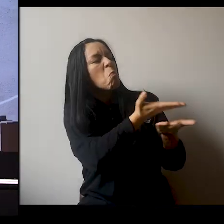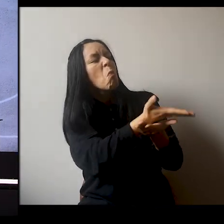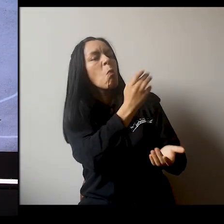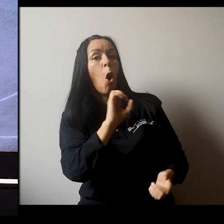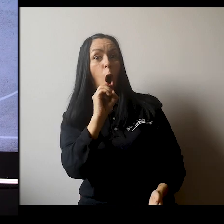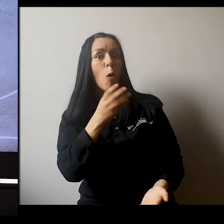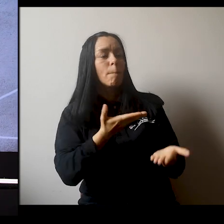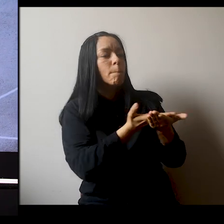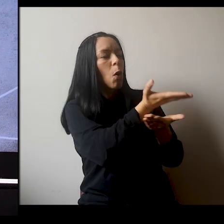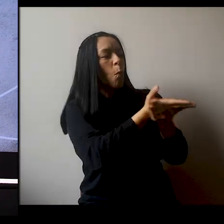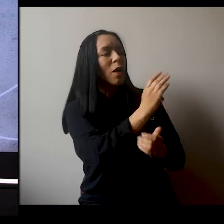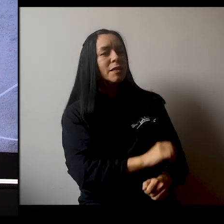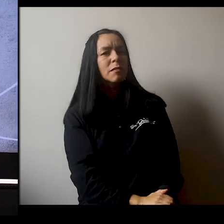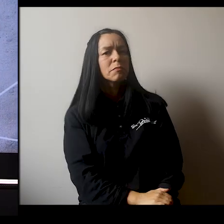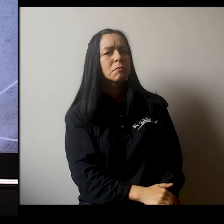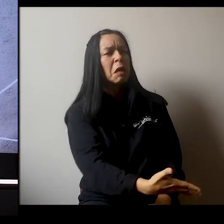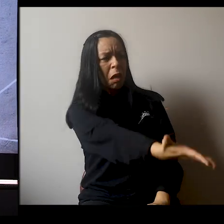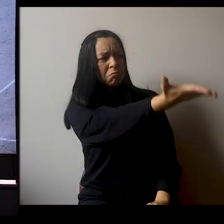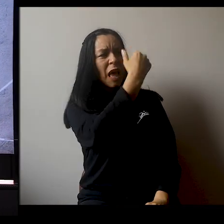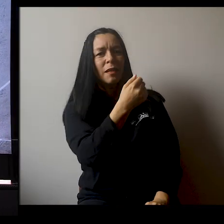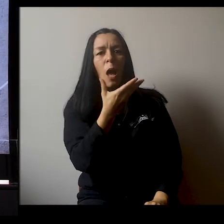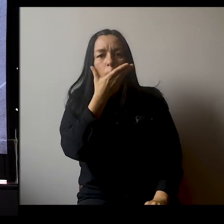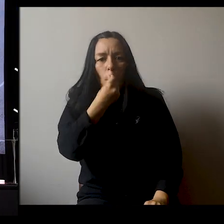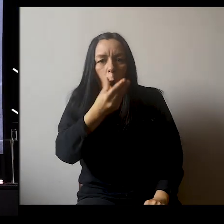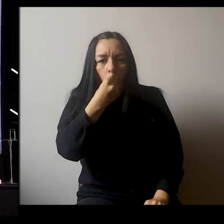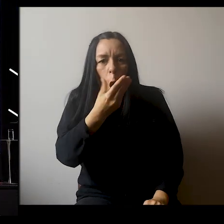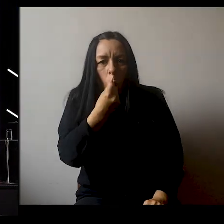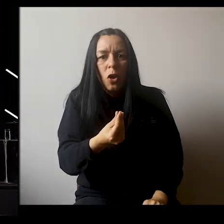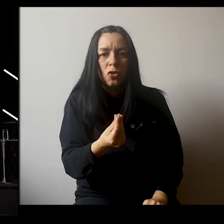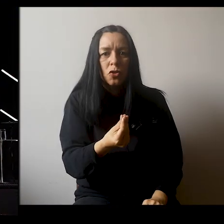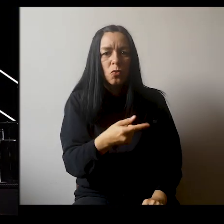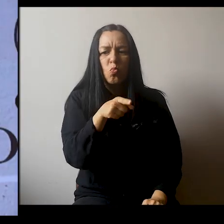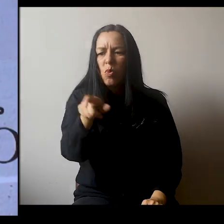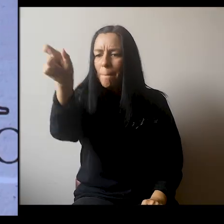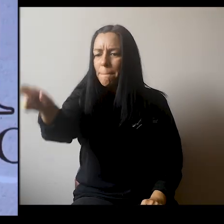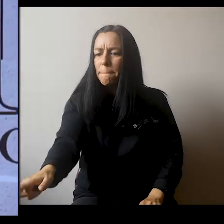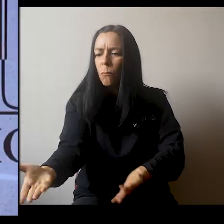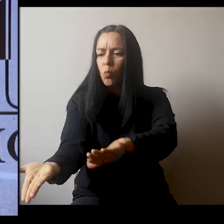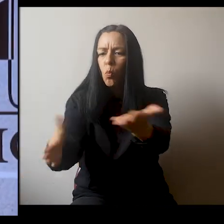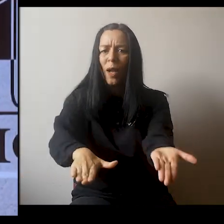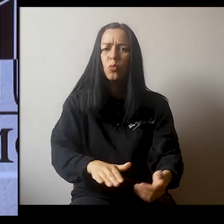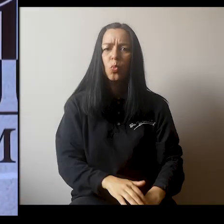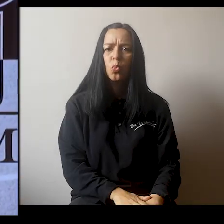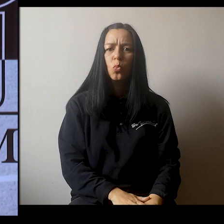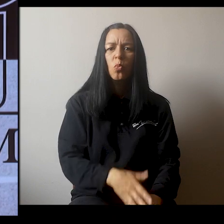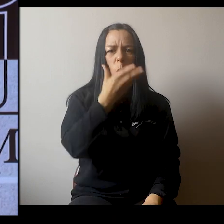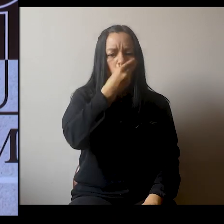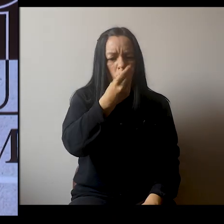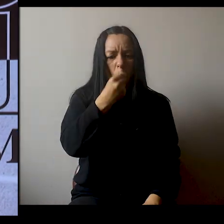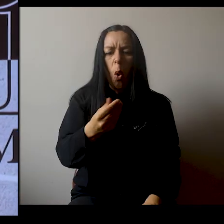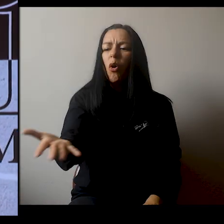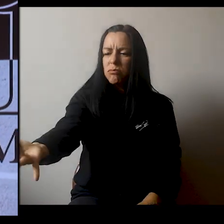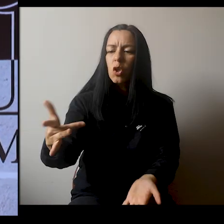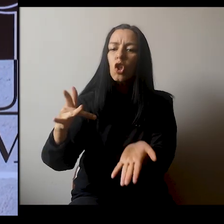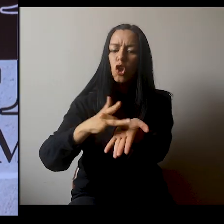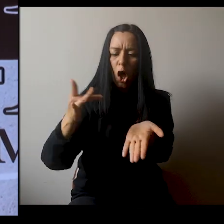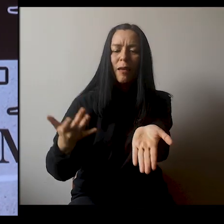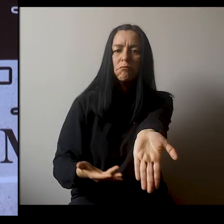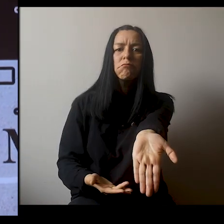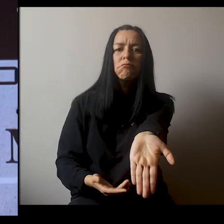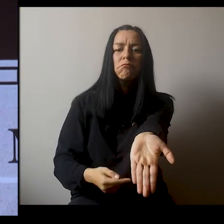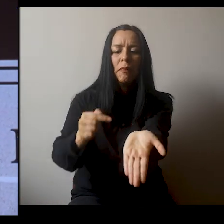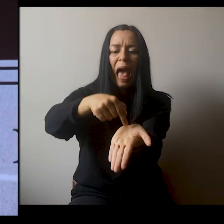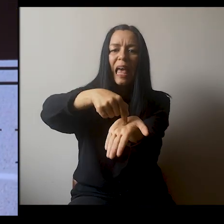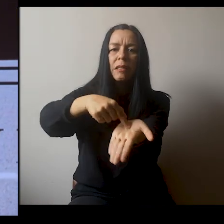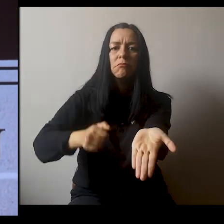propuso algo, y fue lo siguiente: traigan una mucosa de uno de esos que acabaron